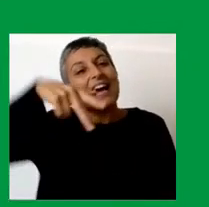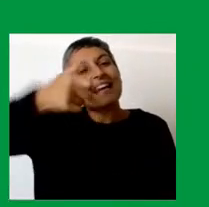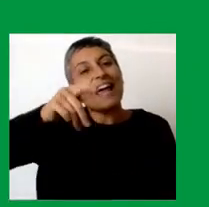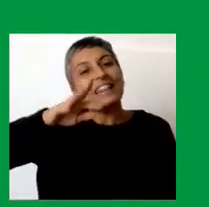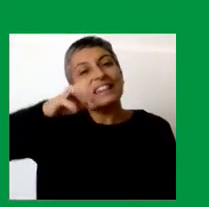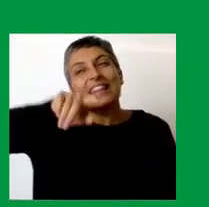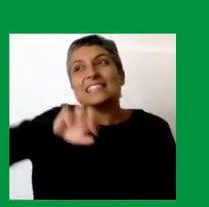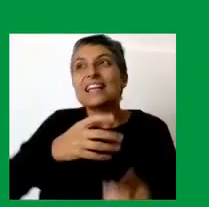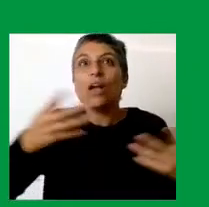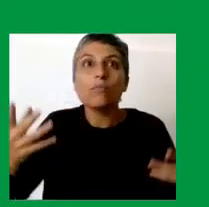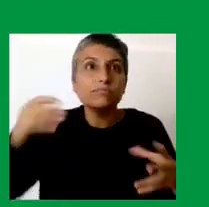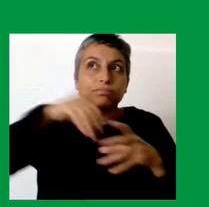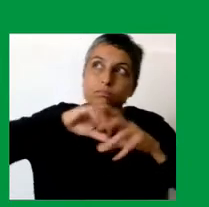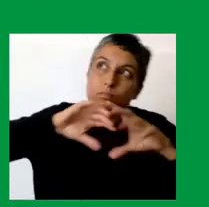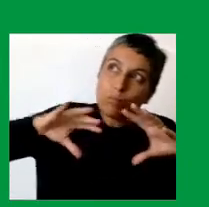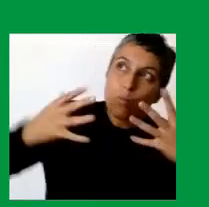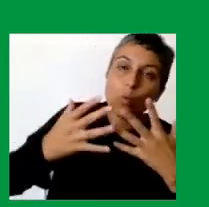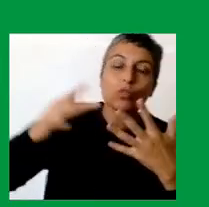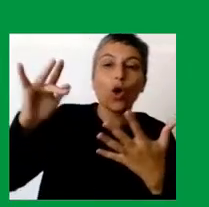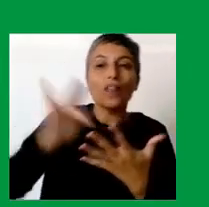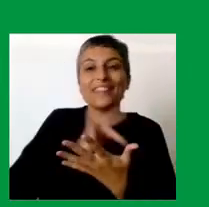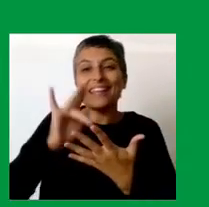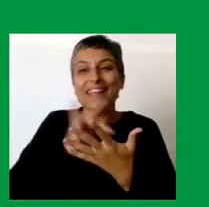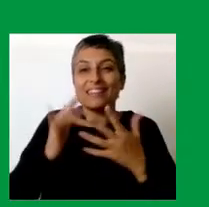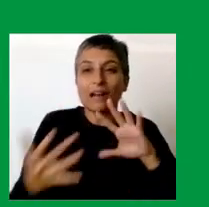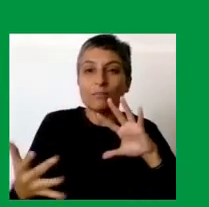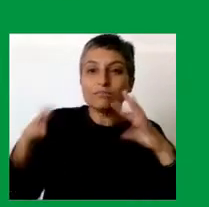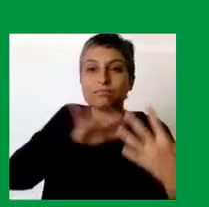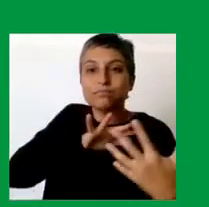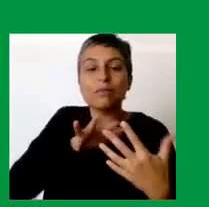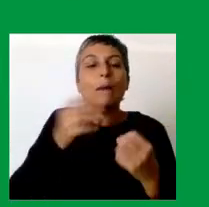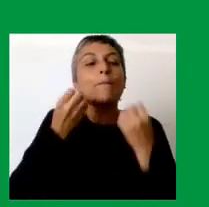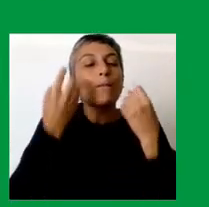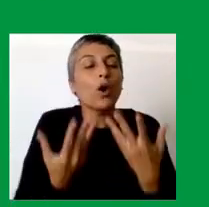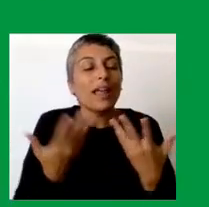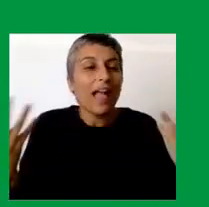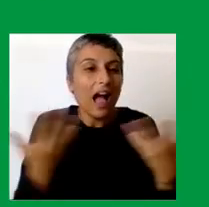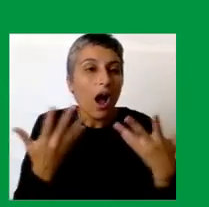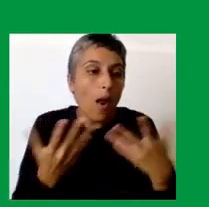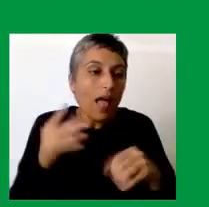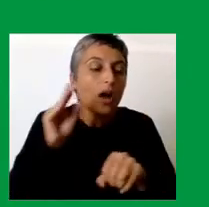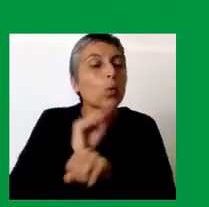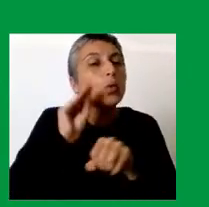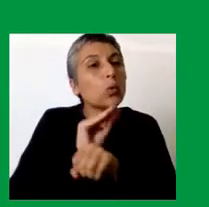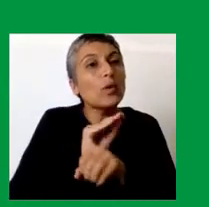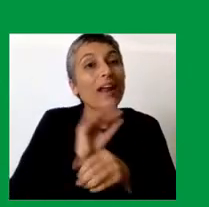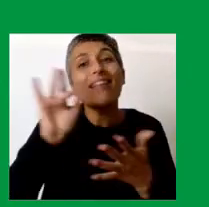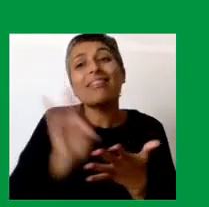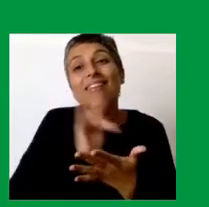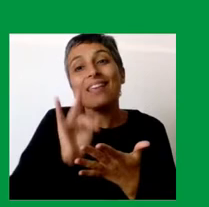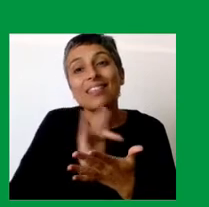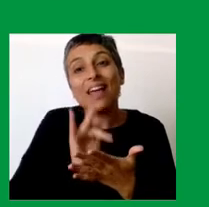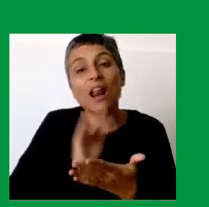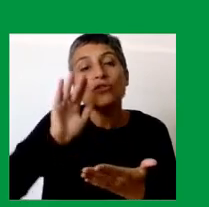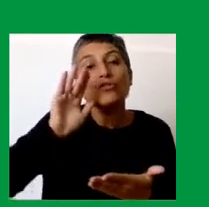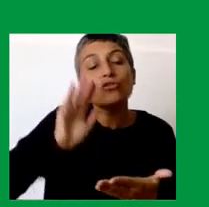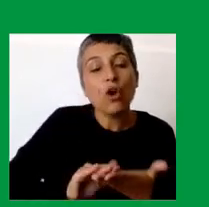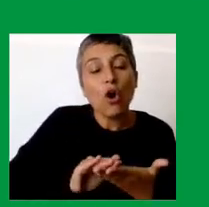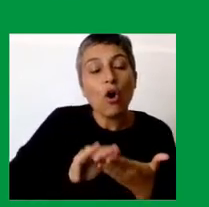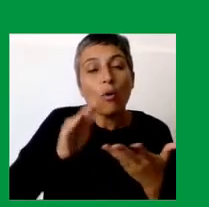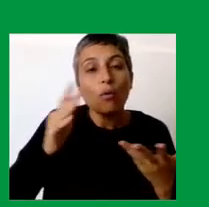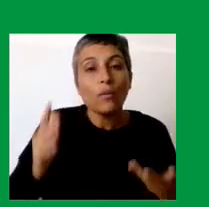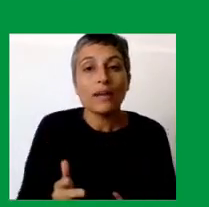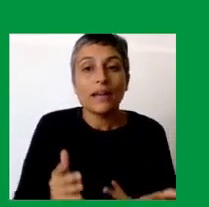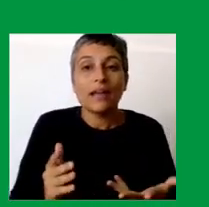¿no?, en una cultura digital. ¿Qué nos pasa? Que en esta cultura digital que tiene que ver justamente con